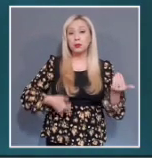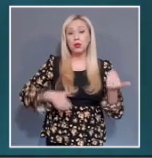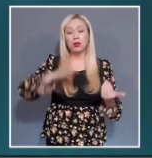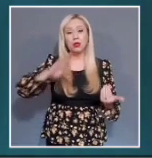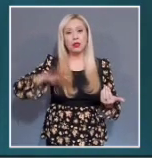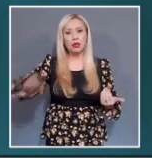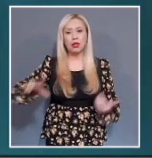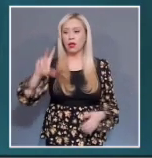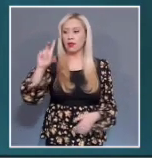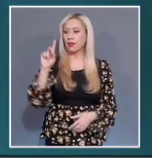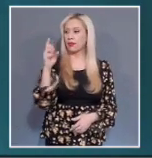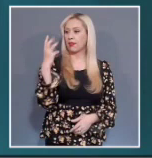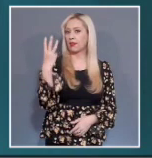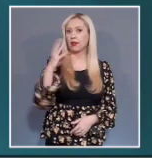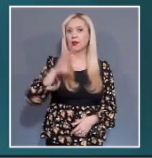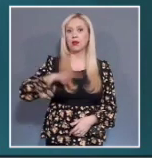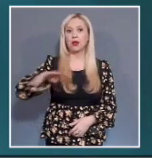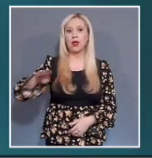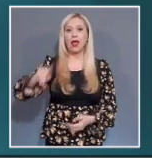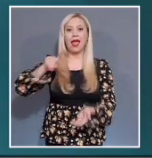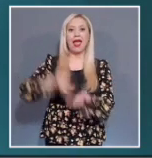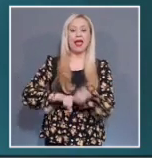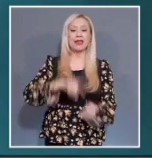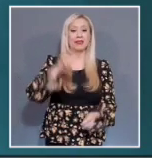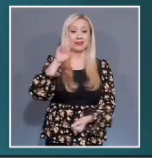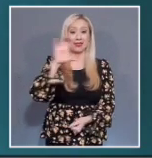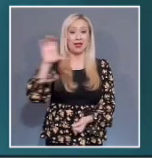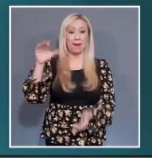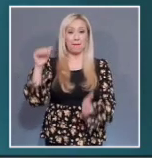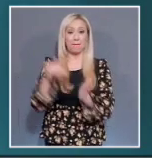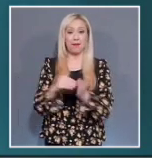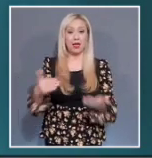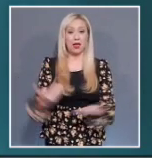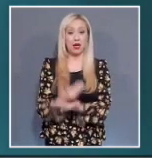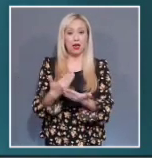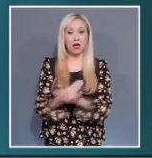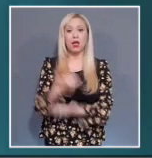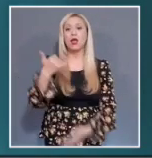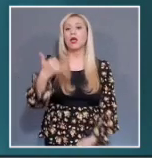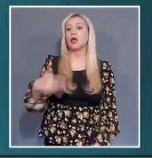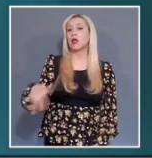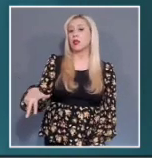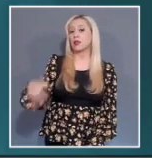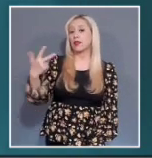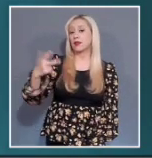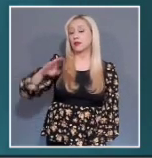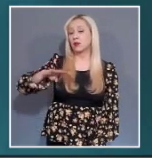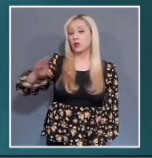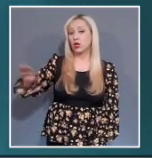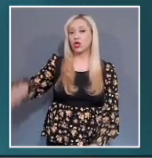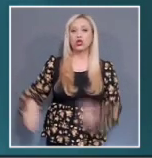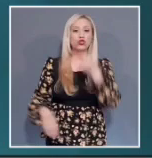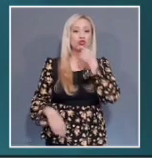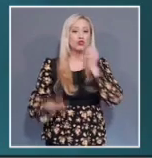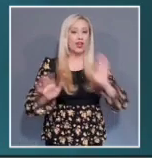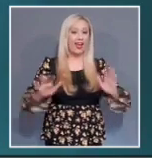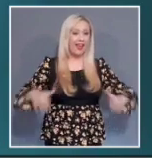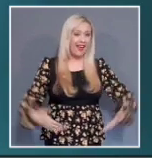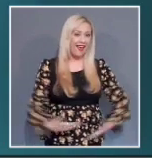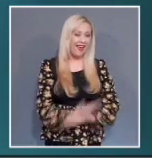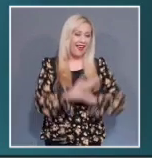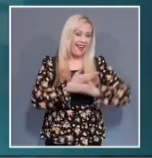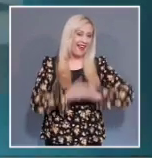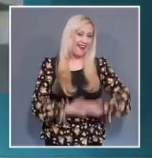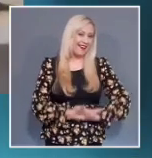cada 100,000 nacimientos y con 13 muertes por cada 1,000 niños nacidos vivos,